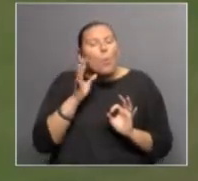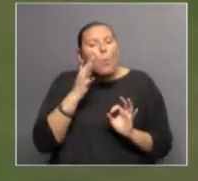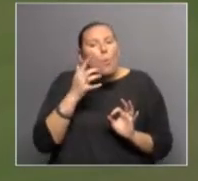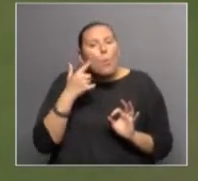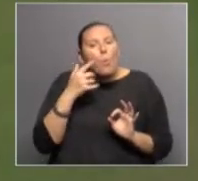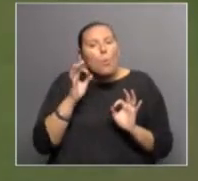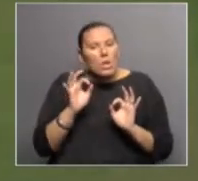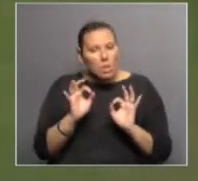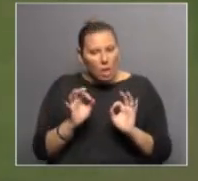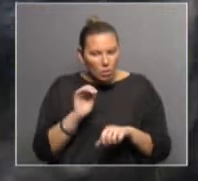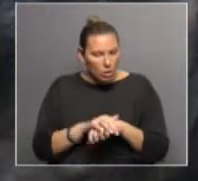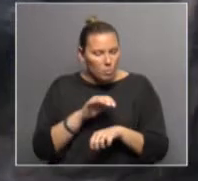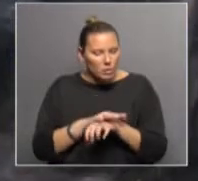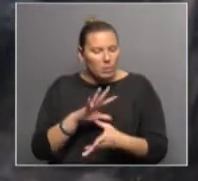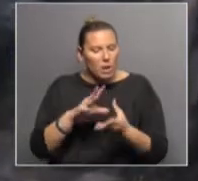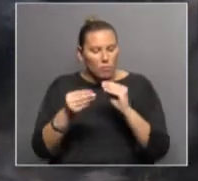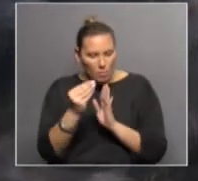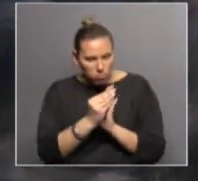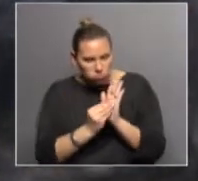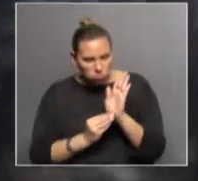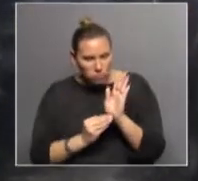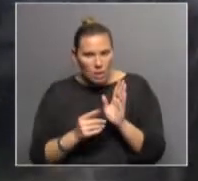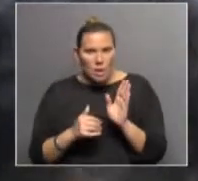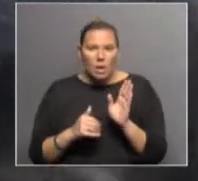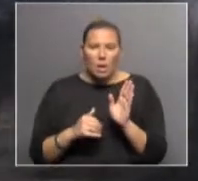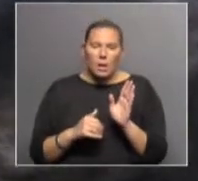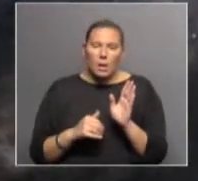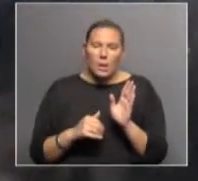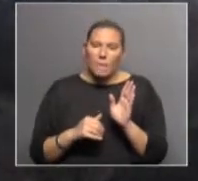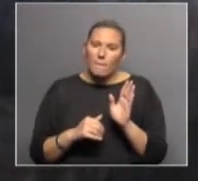mucha responsabilidad con respecto a esto. Quizás lo más